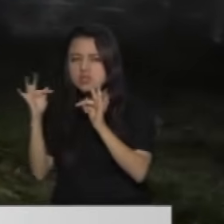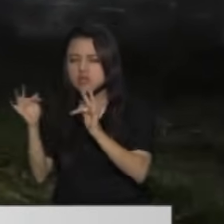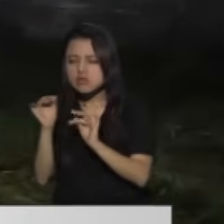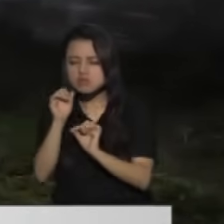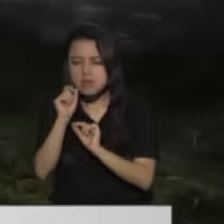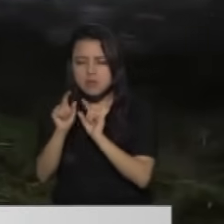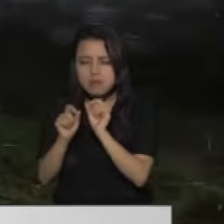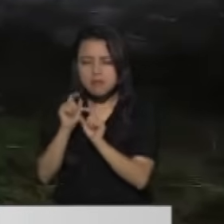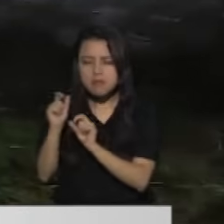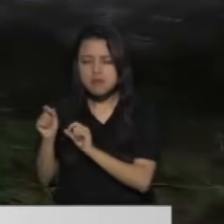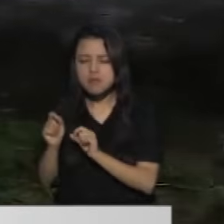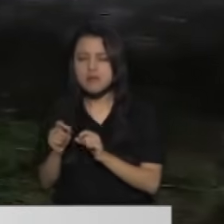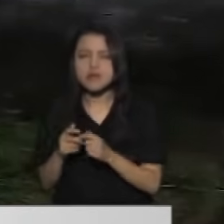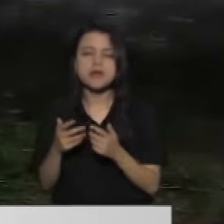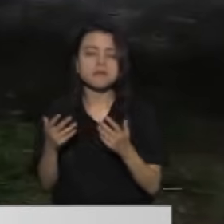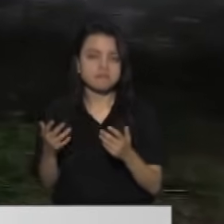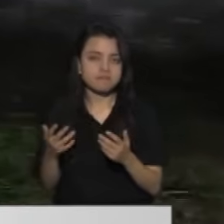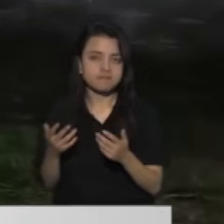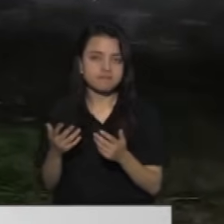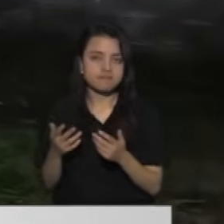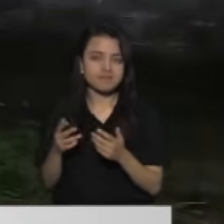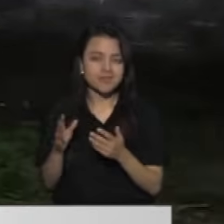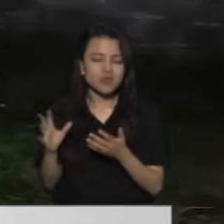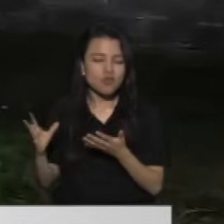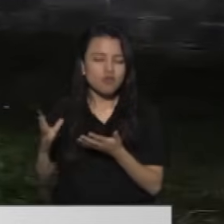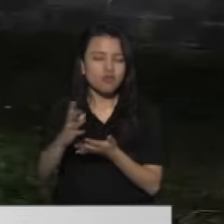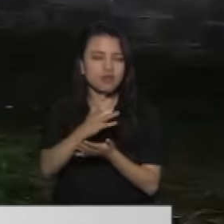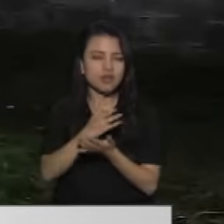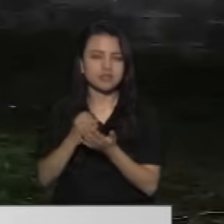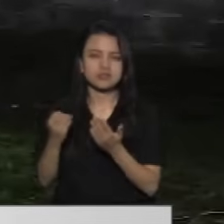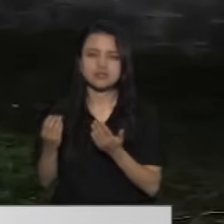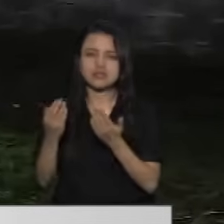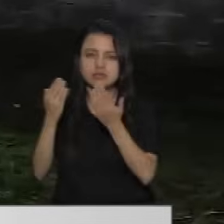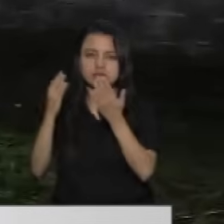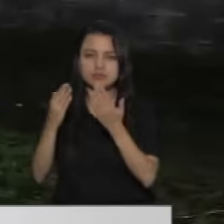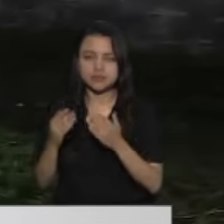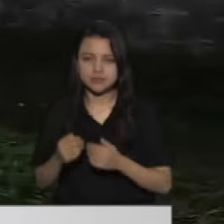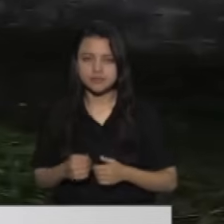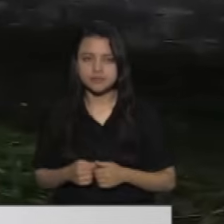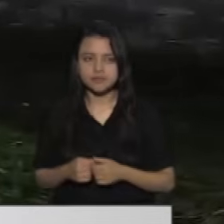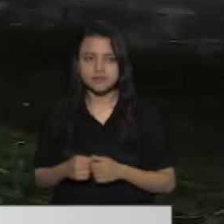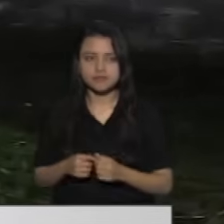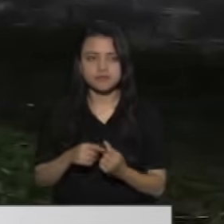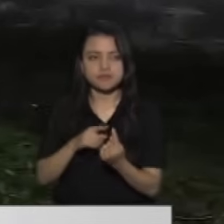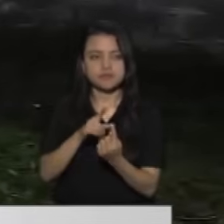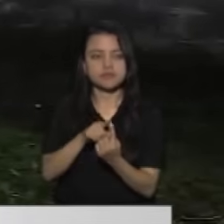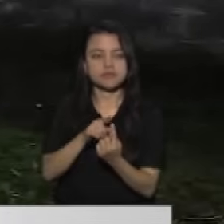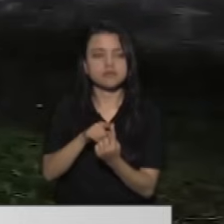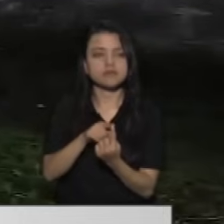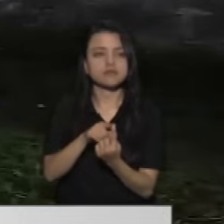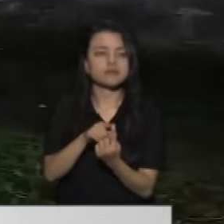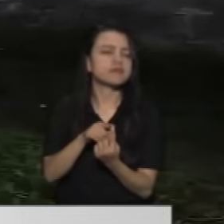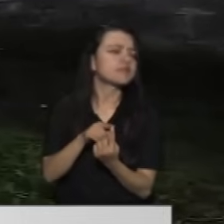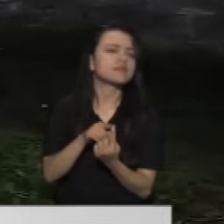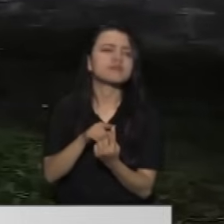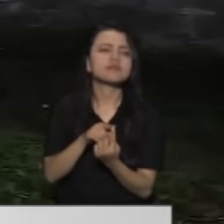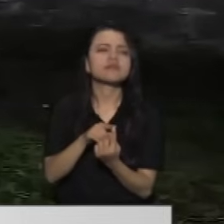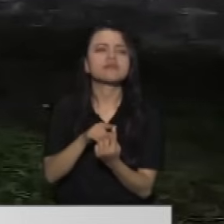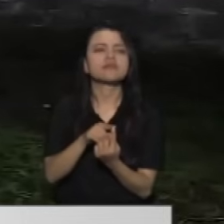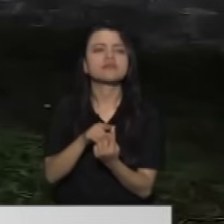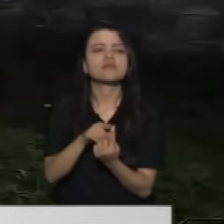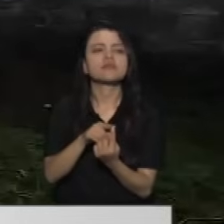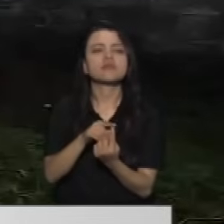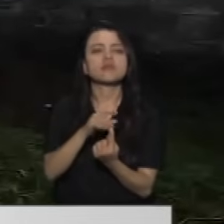los hechos, que fue una parte más fundamental dentro de la investigación. Los capturados fueron identificados como Tiovanis Segundo Espino Arrieta,